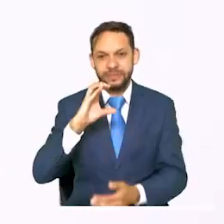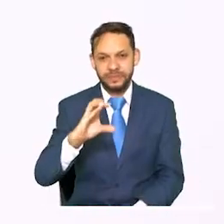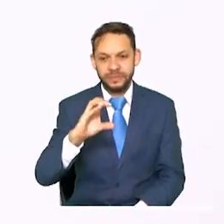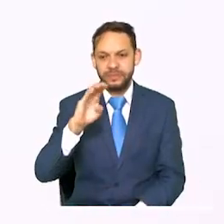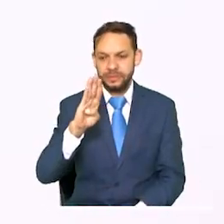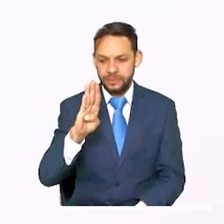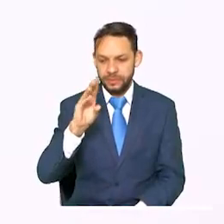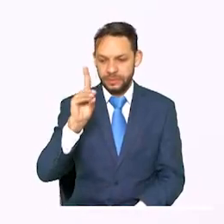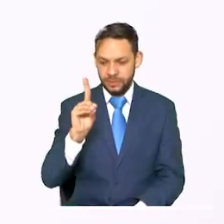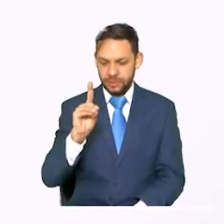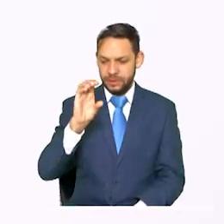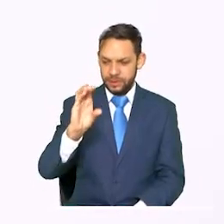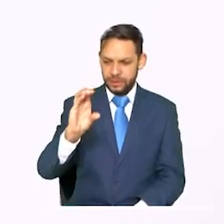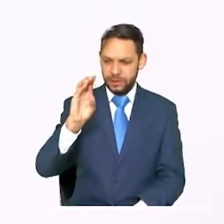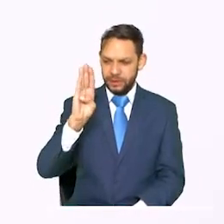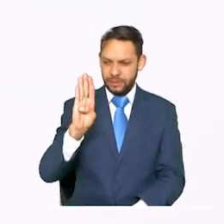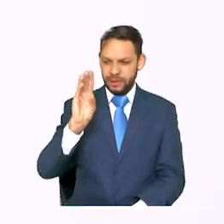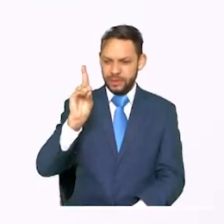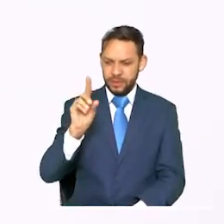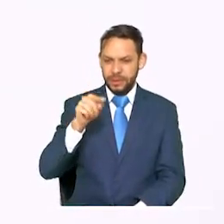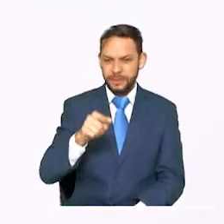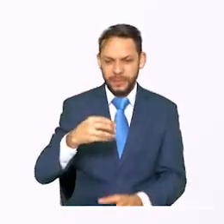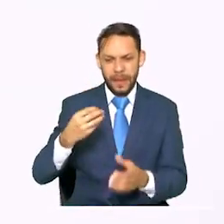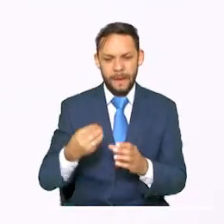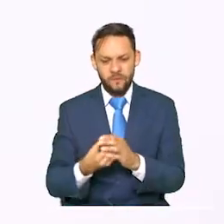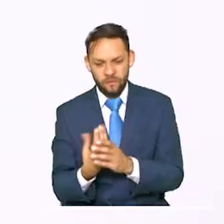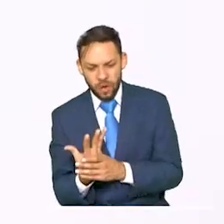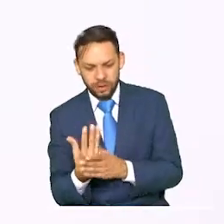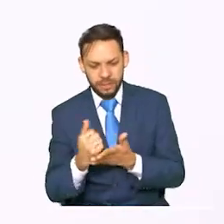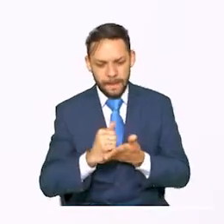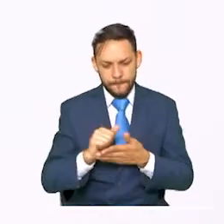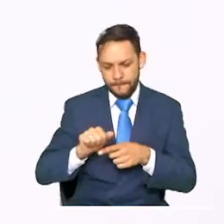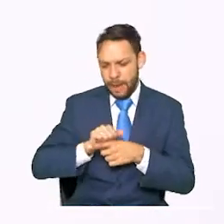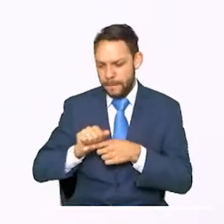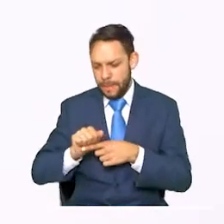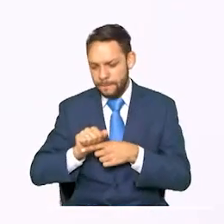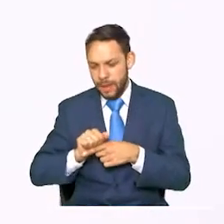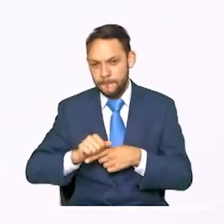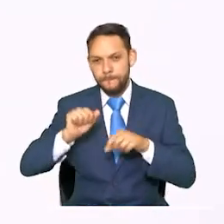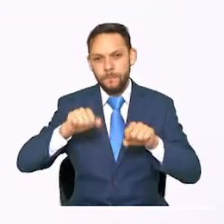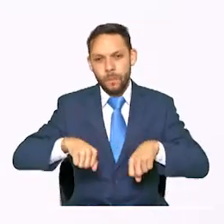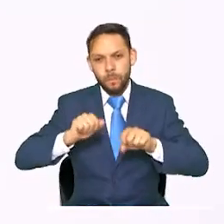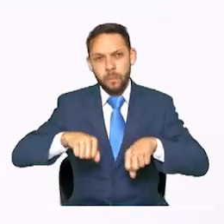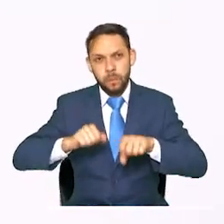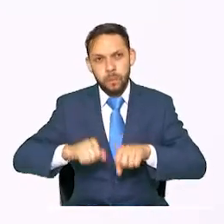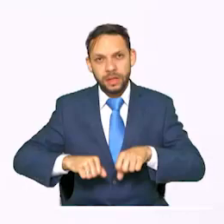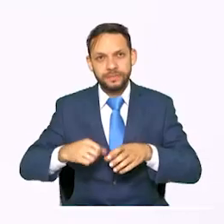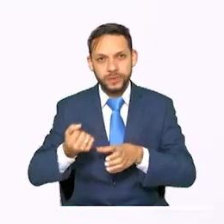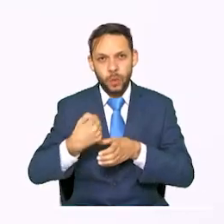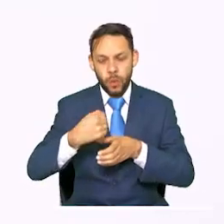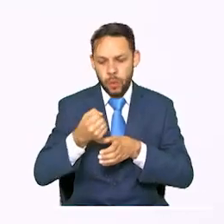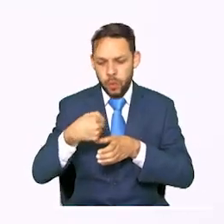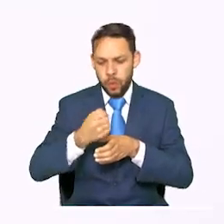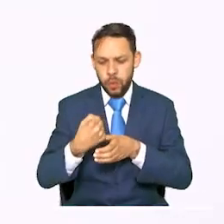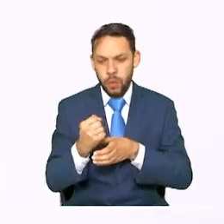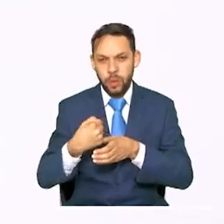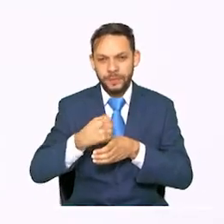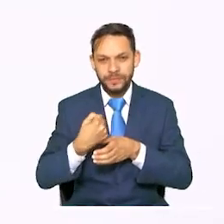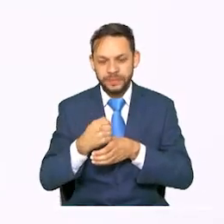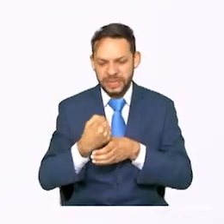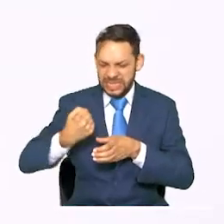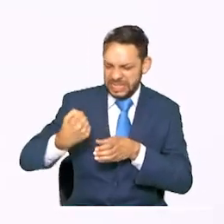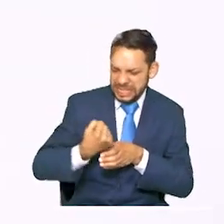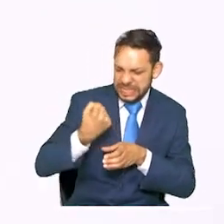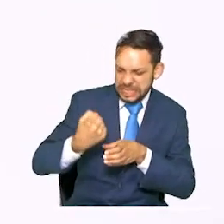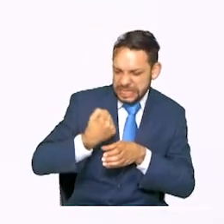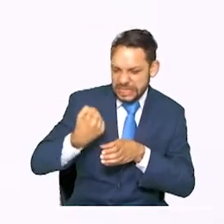la flor la que tiene esos principios activos. La flor se pone en un solvente y con ese solvente se arrastran